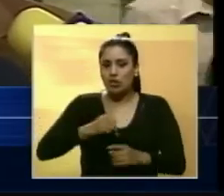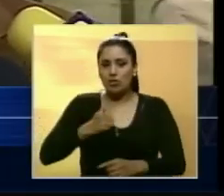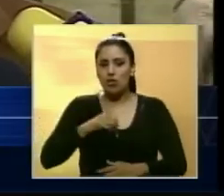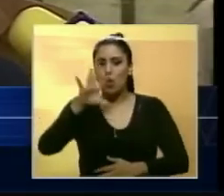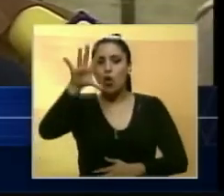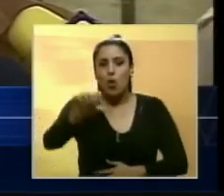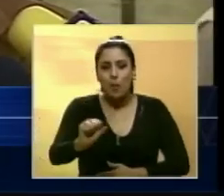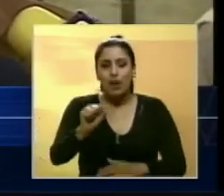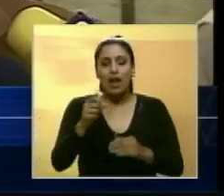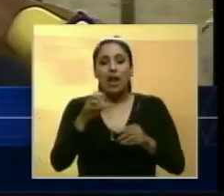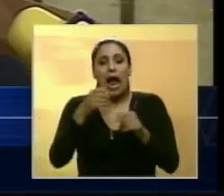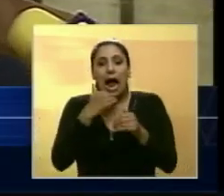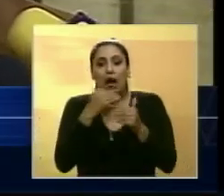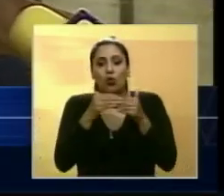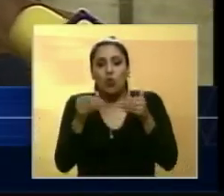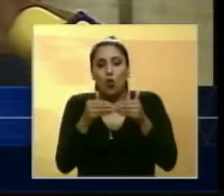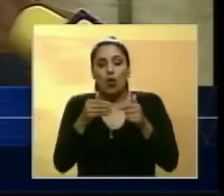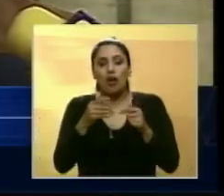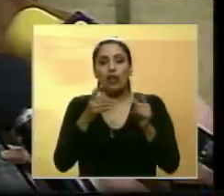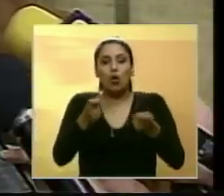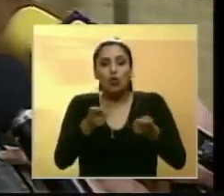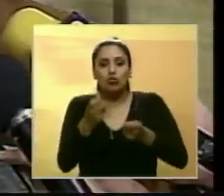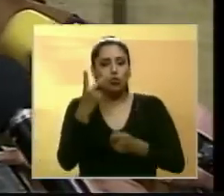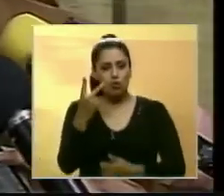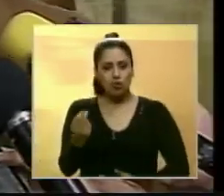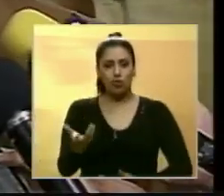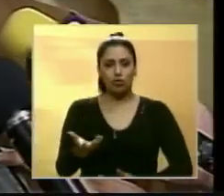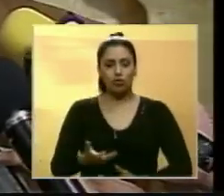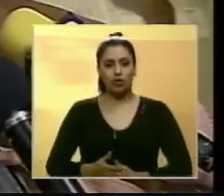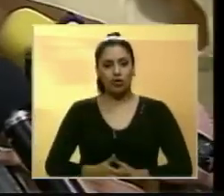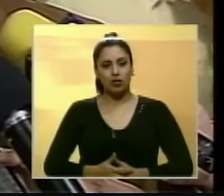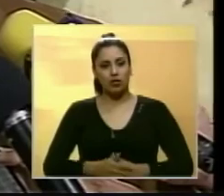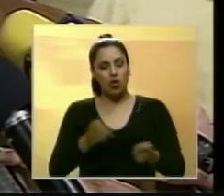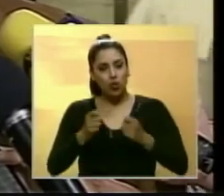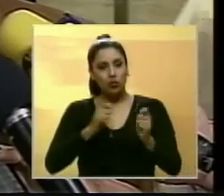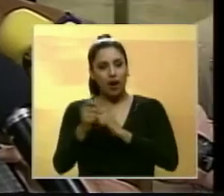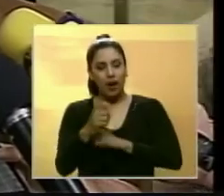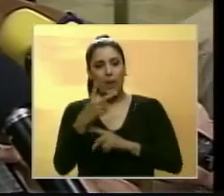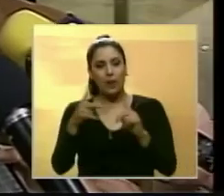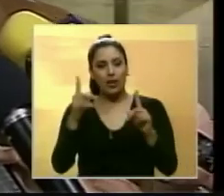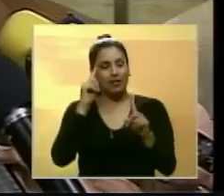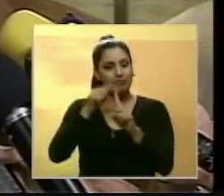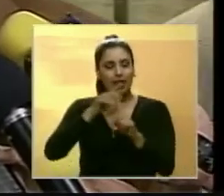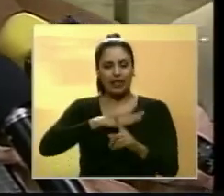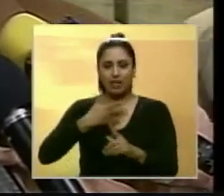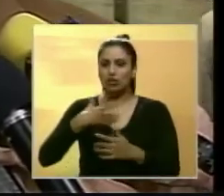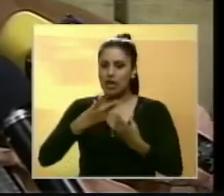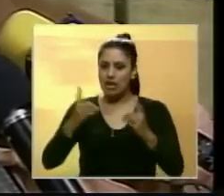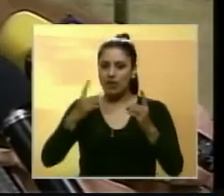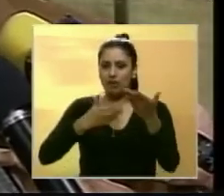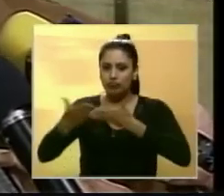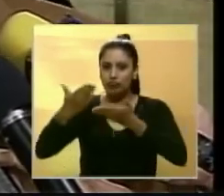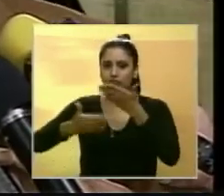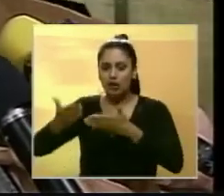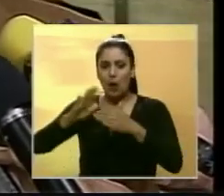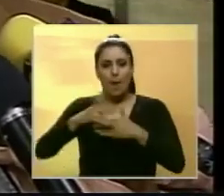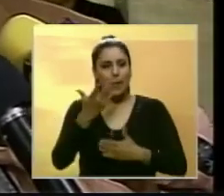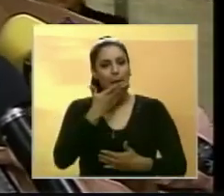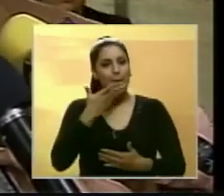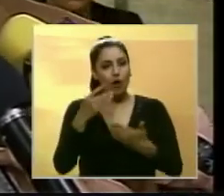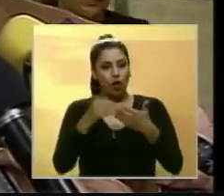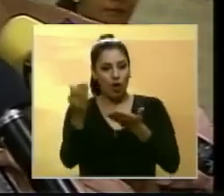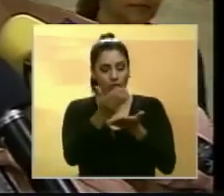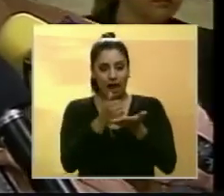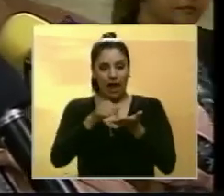pueda acceder al mercado sin pasar por los mecanismos complejos del control de cambios a los fines de poder tener viabilidad para poder obtener las